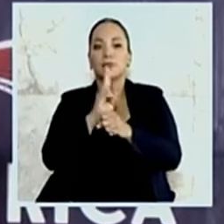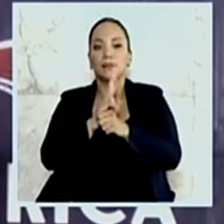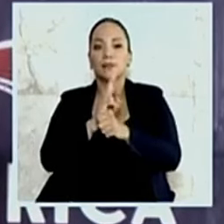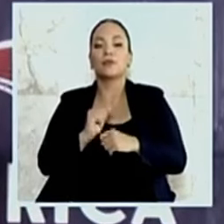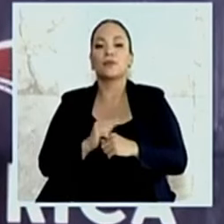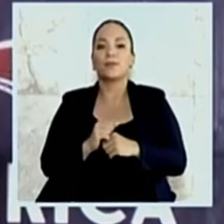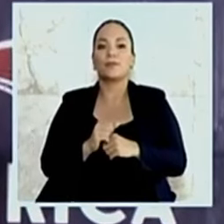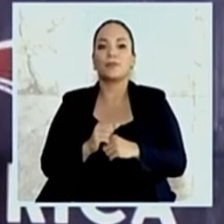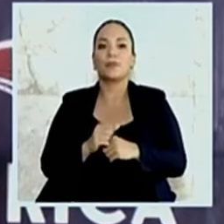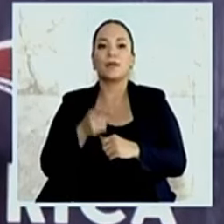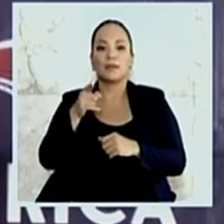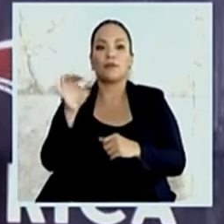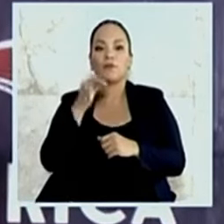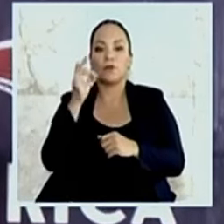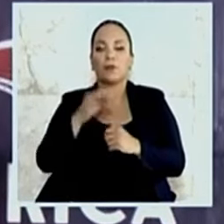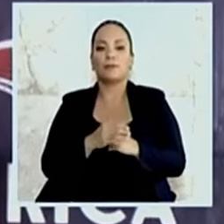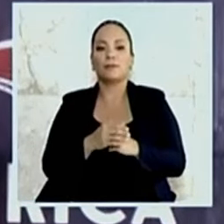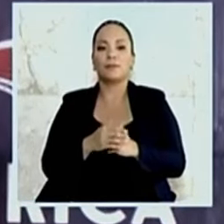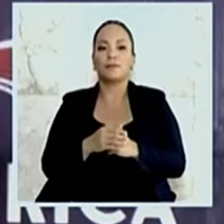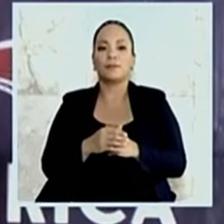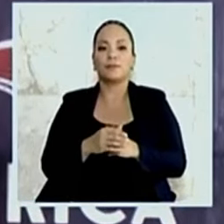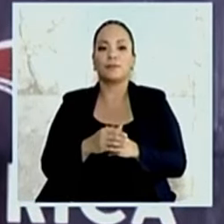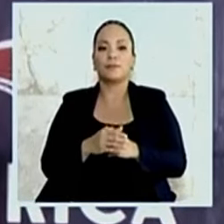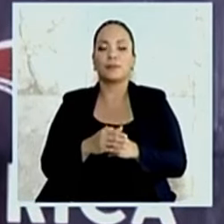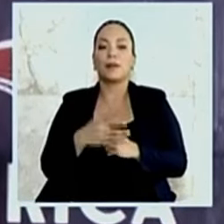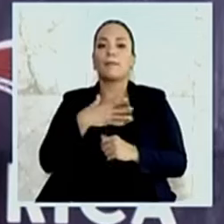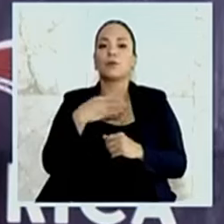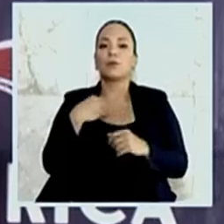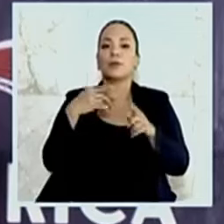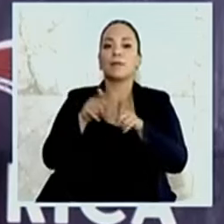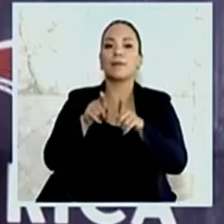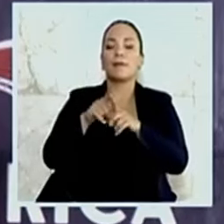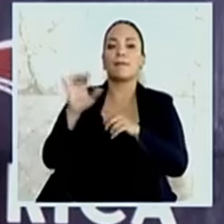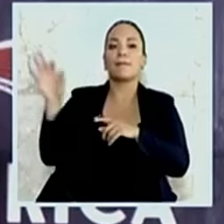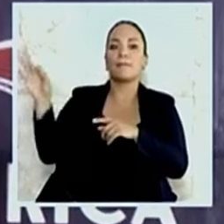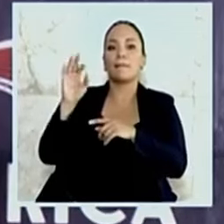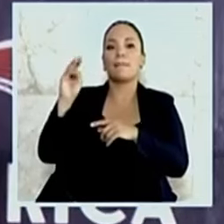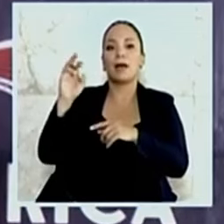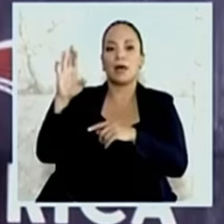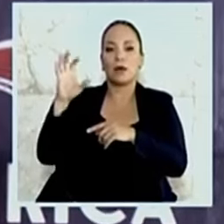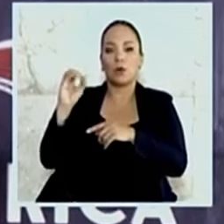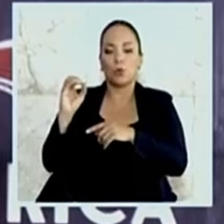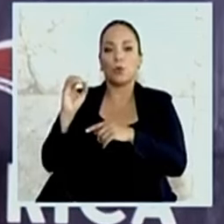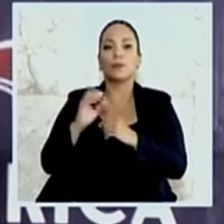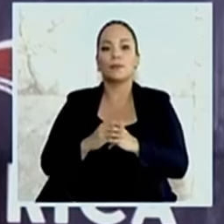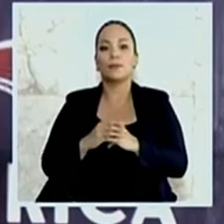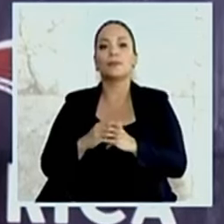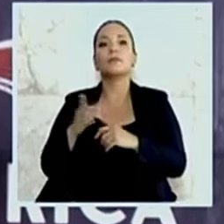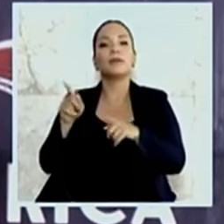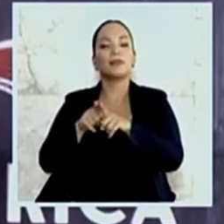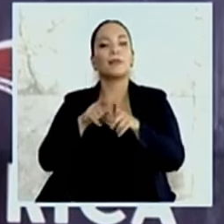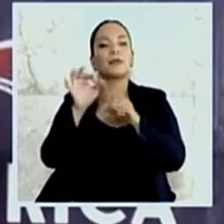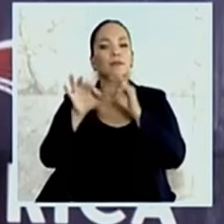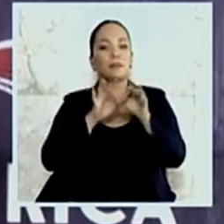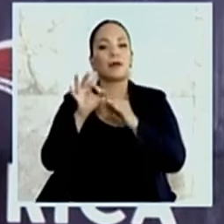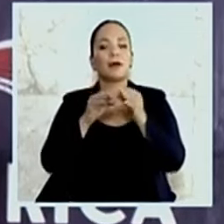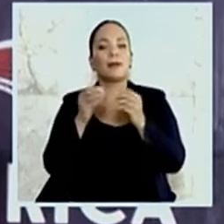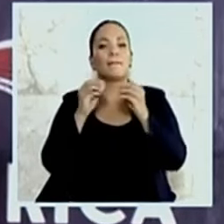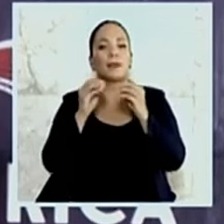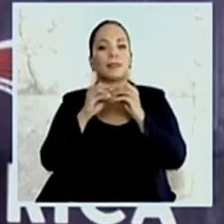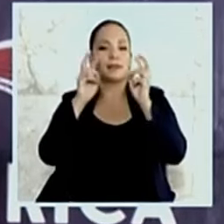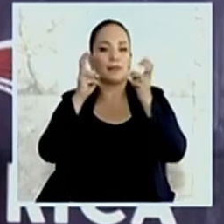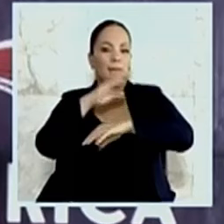prueba estandarizada diagnóstica. Y justamente más de 85,000 estudiantes utilizaron este